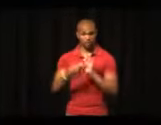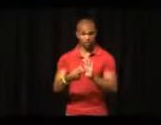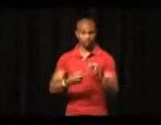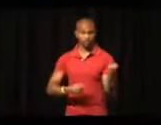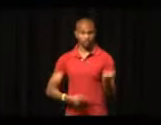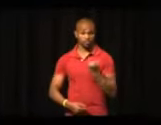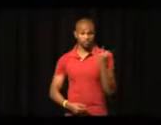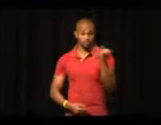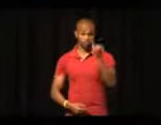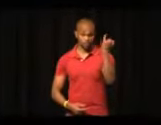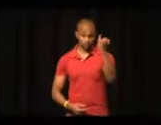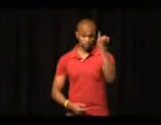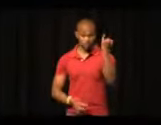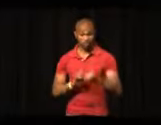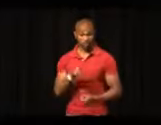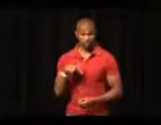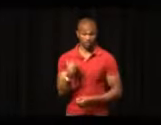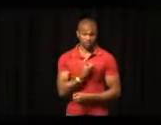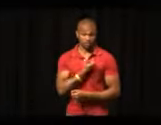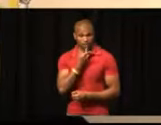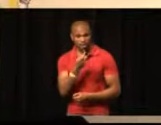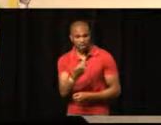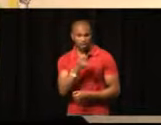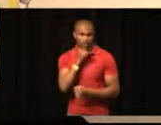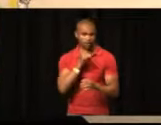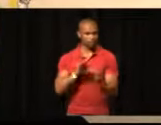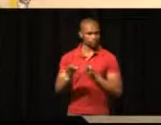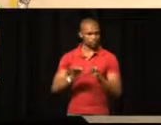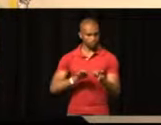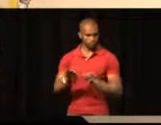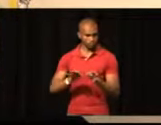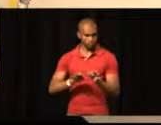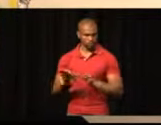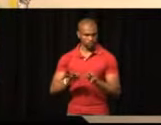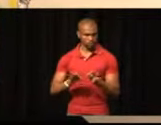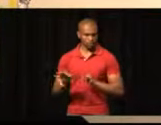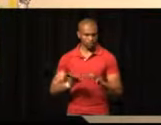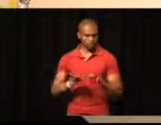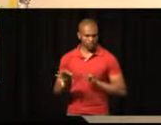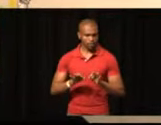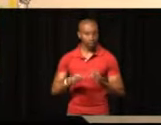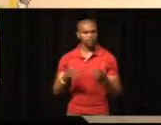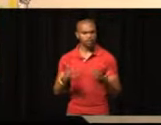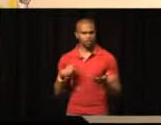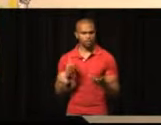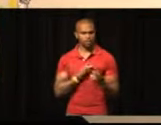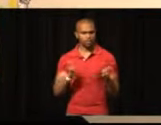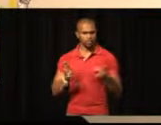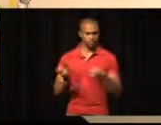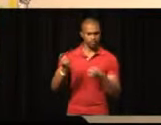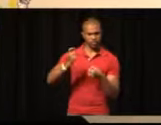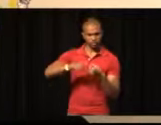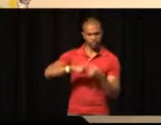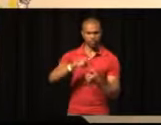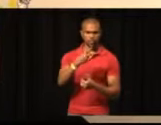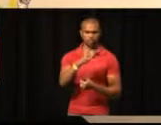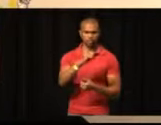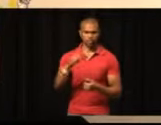indicadores importantes. Si estamos hablando de un proyecto, y entonces podemos